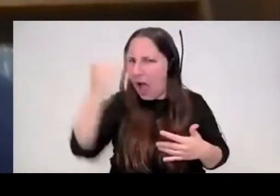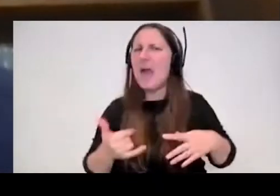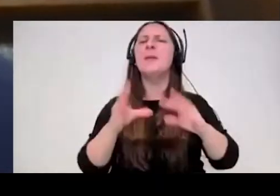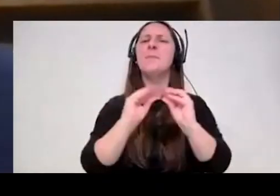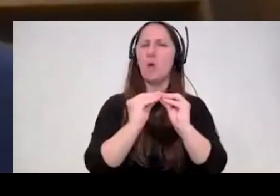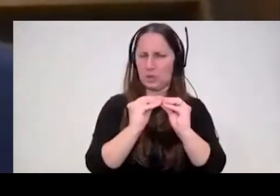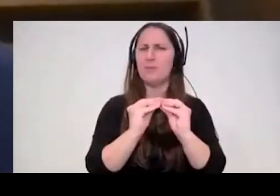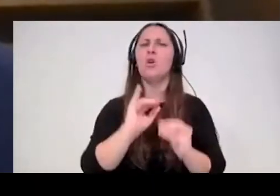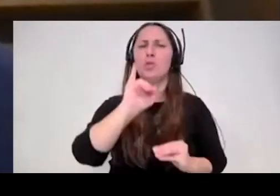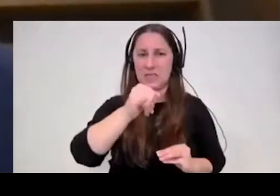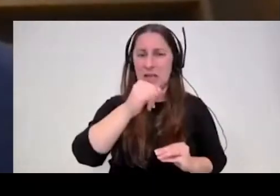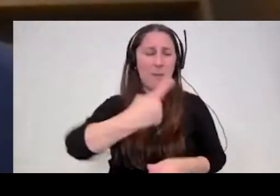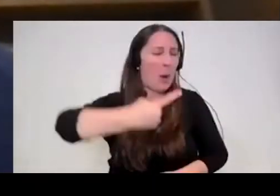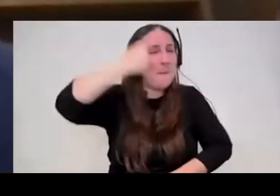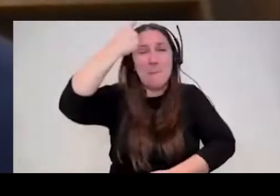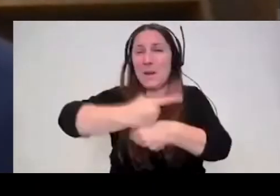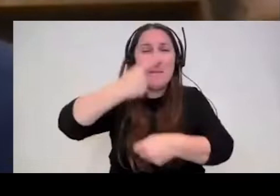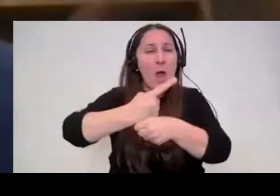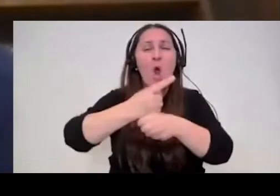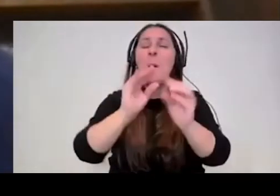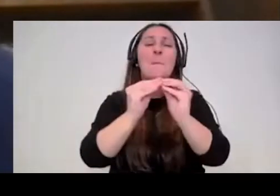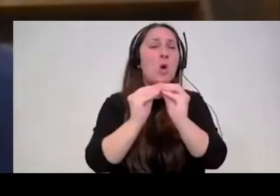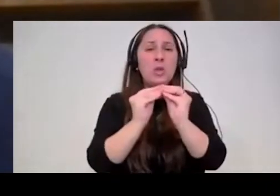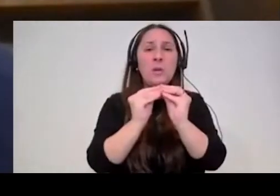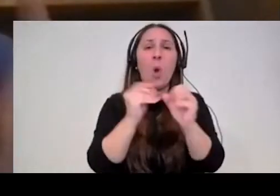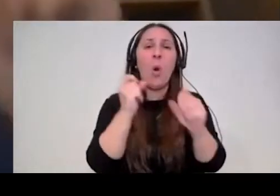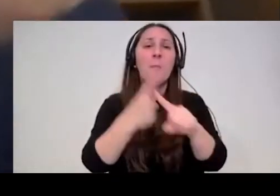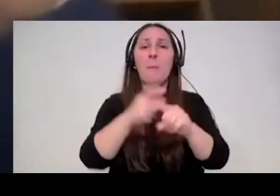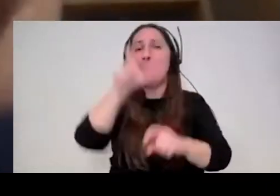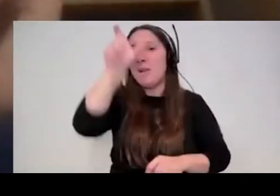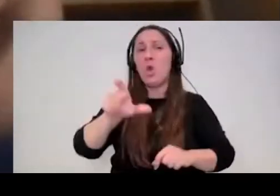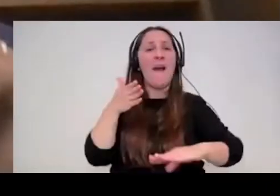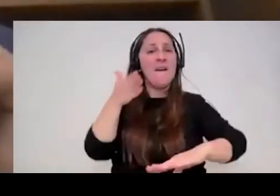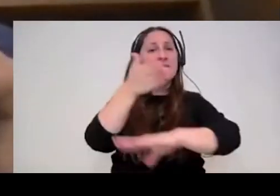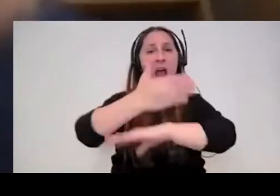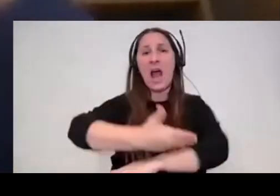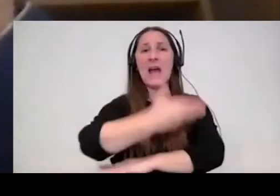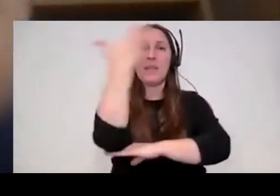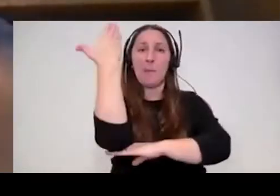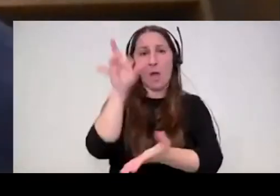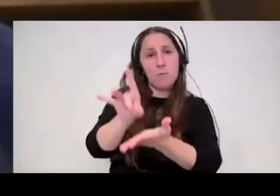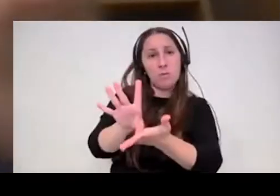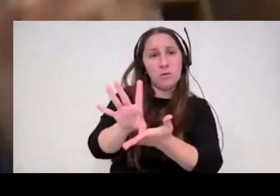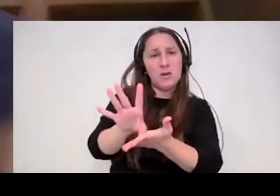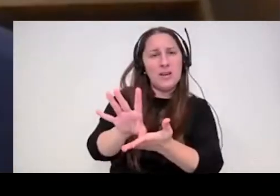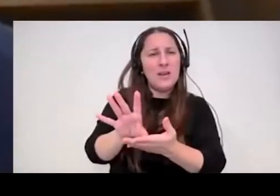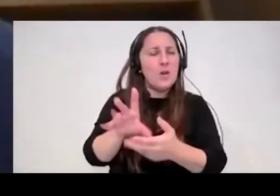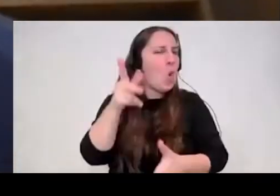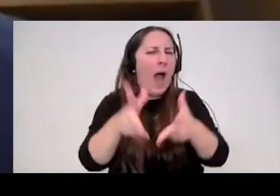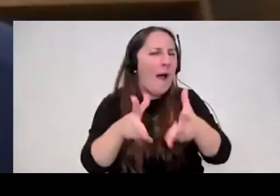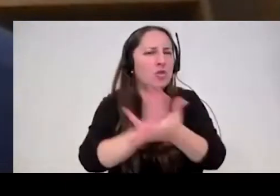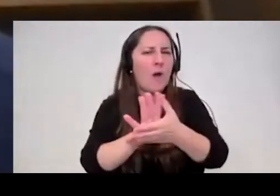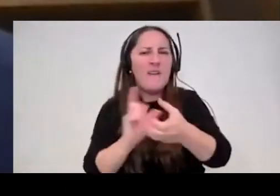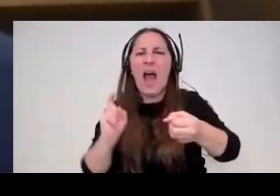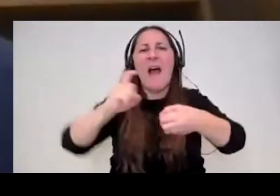pero la principal era gente que por ir a una asamblea la despidieron, ya no afiliarse, que afiliarse no tiene nada